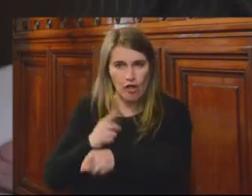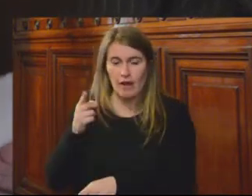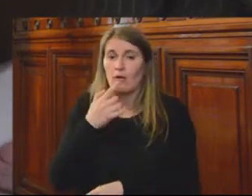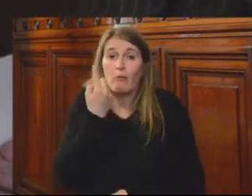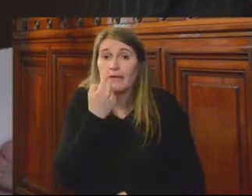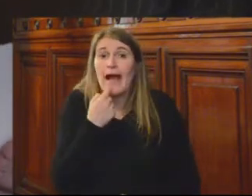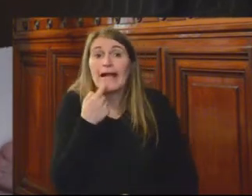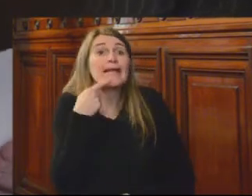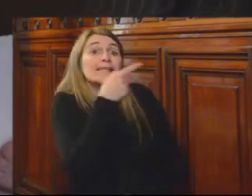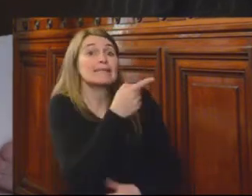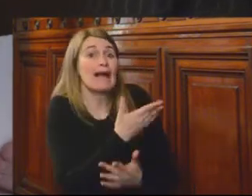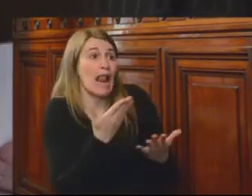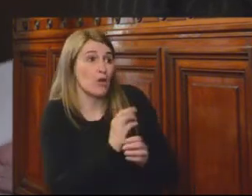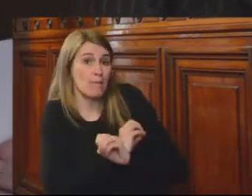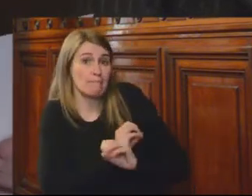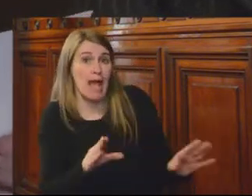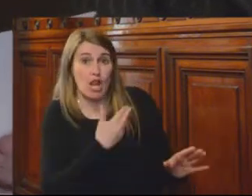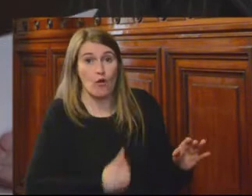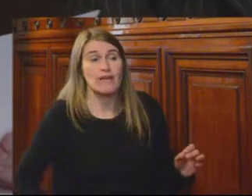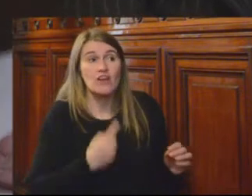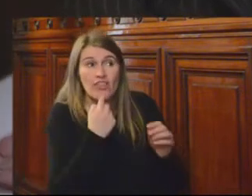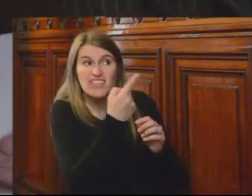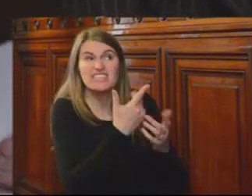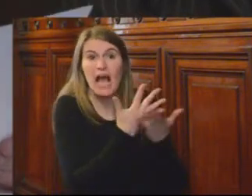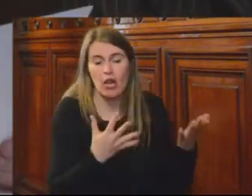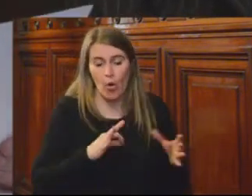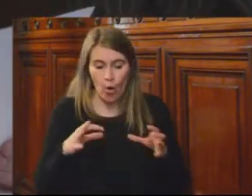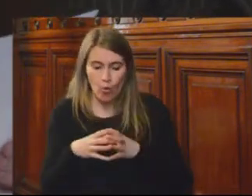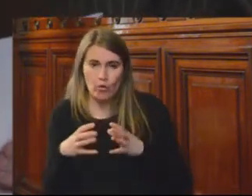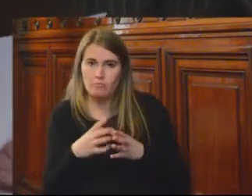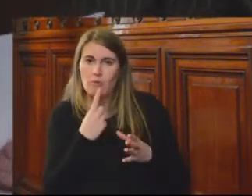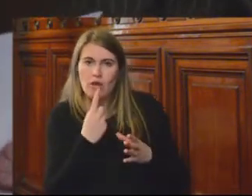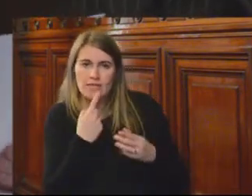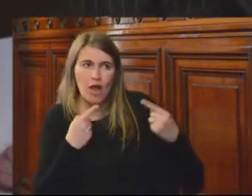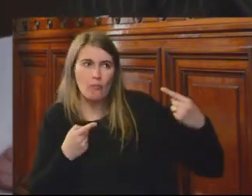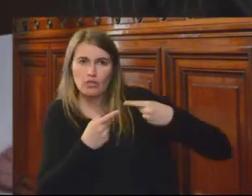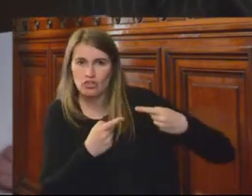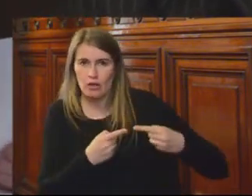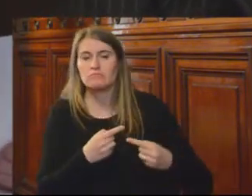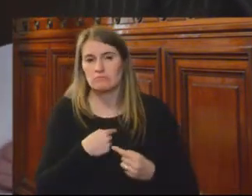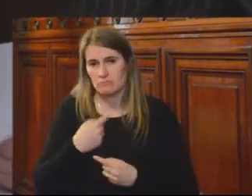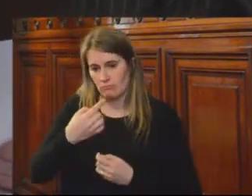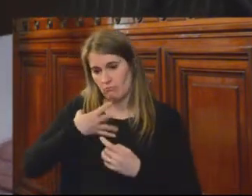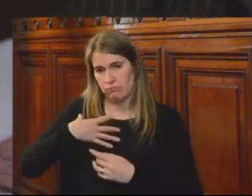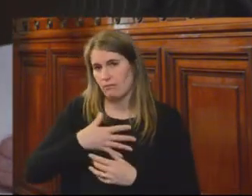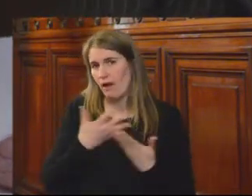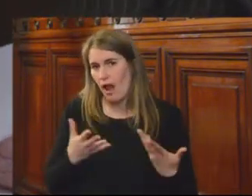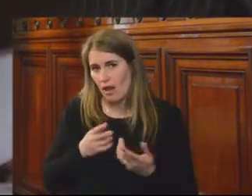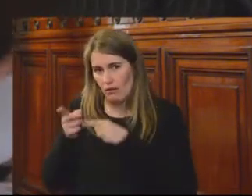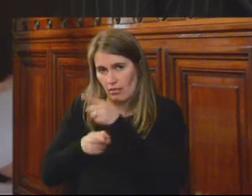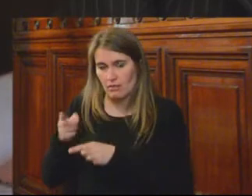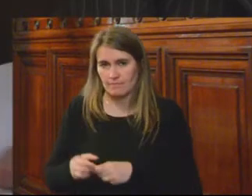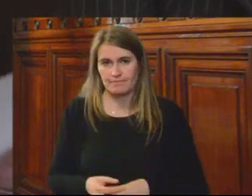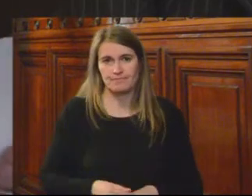contra el gobierno nacional o por pertenecer a alguna agrupación política de oposición. En todos los casos, la violación al debido proceso ha sido